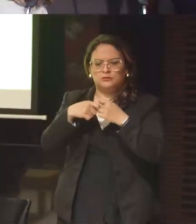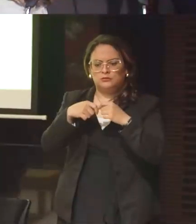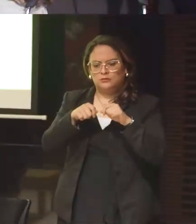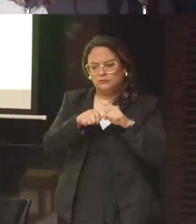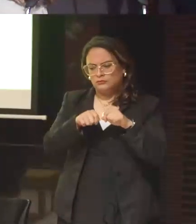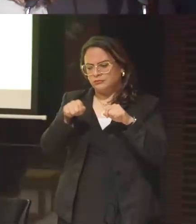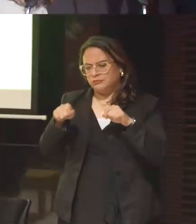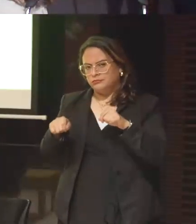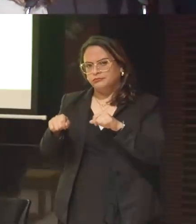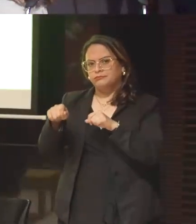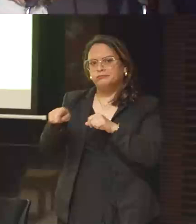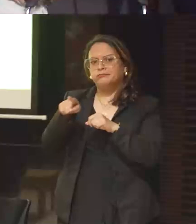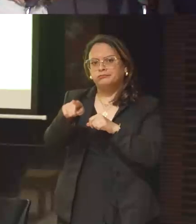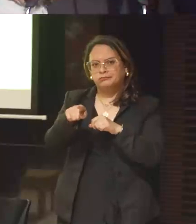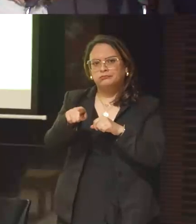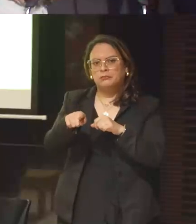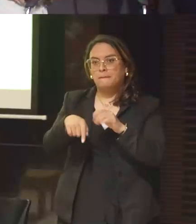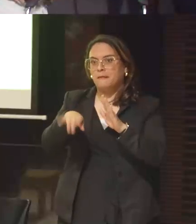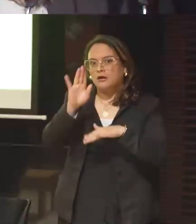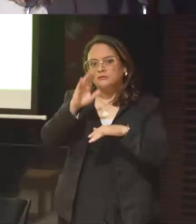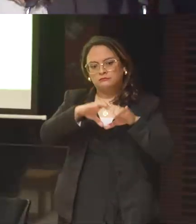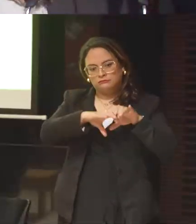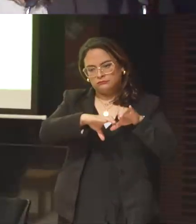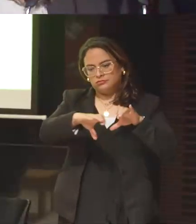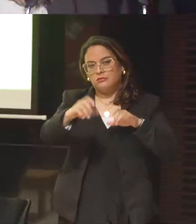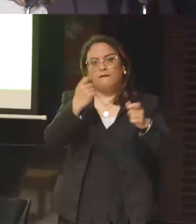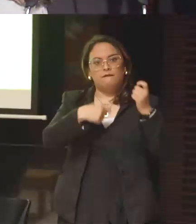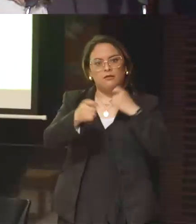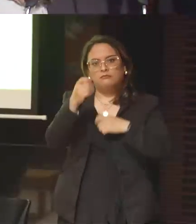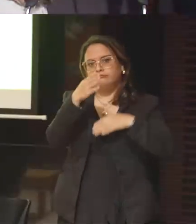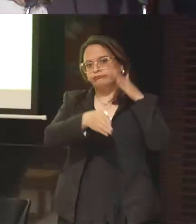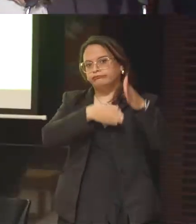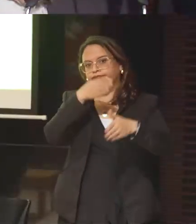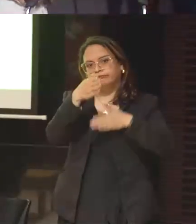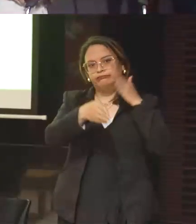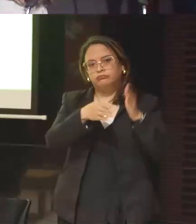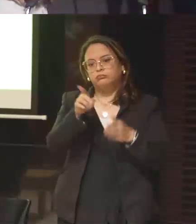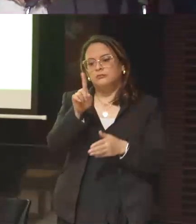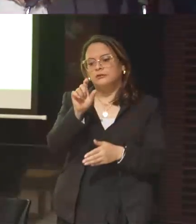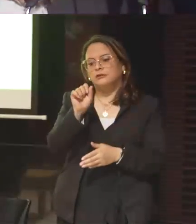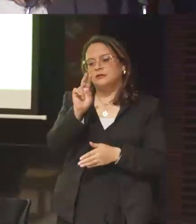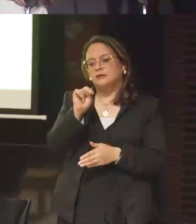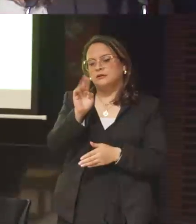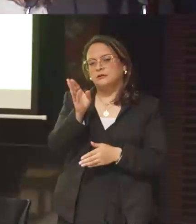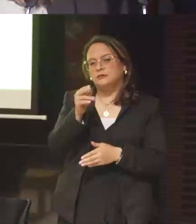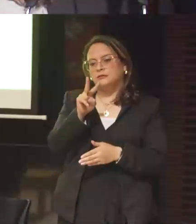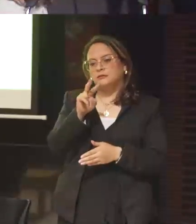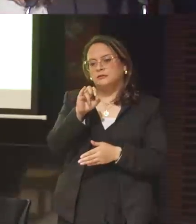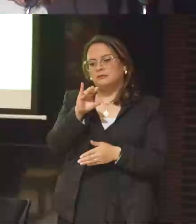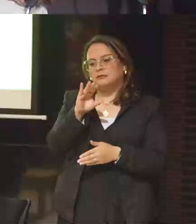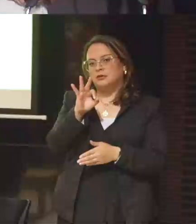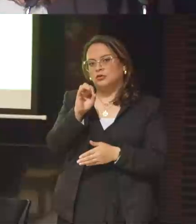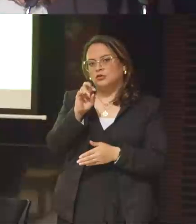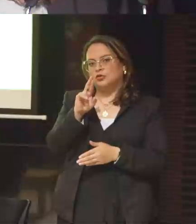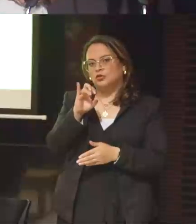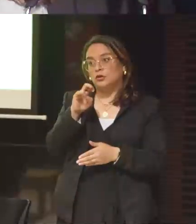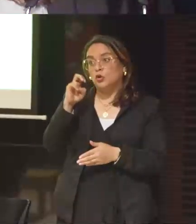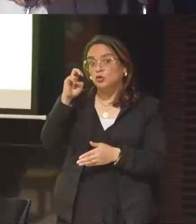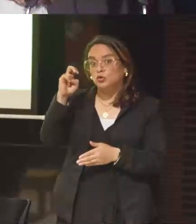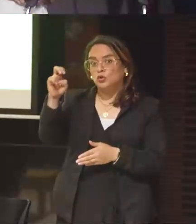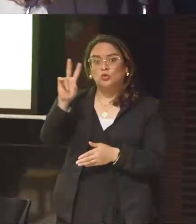costoso que hay en Bogotá, en San Victorino. Por supuesto. No es en el Chicó, no es en la Cabrera, es